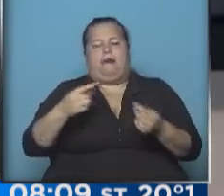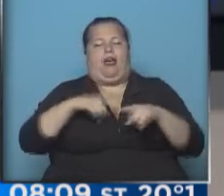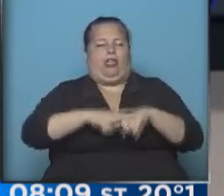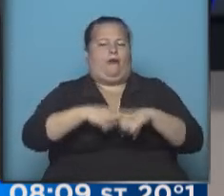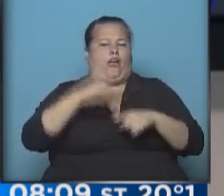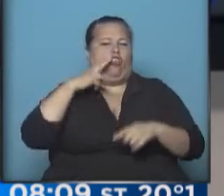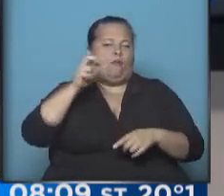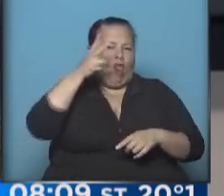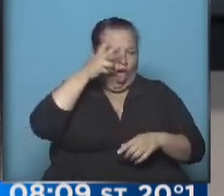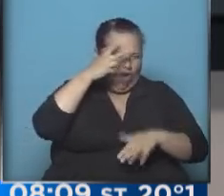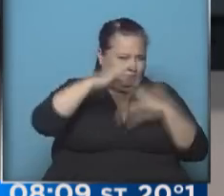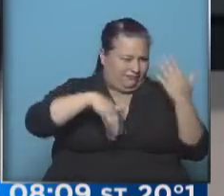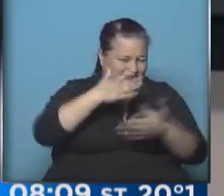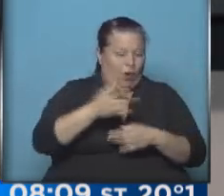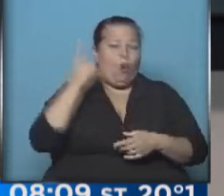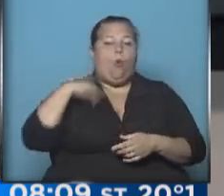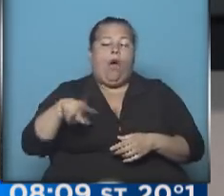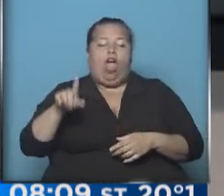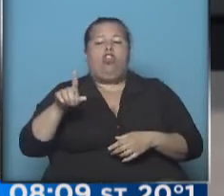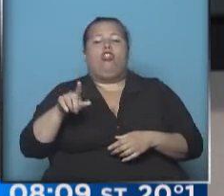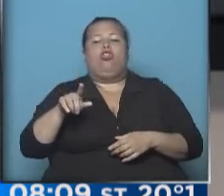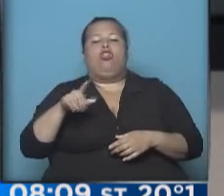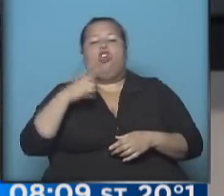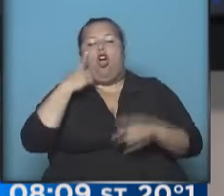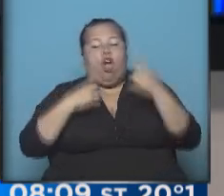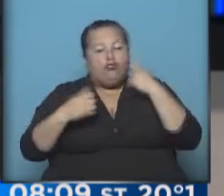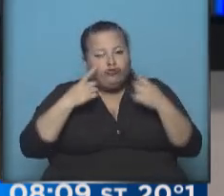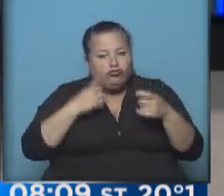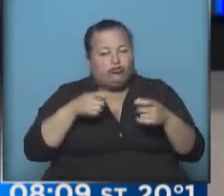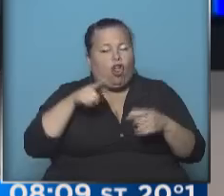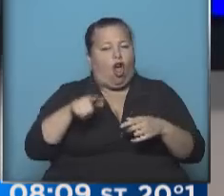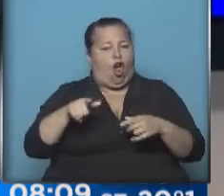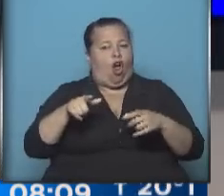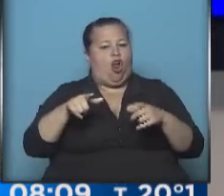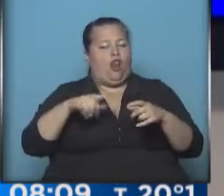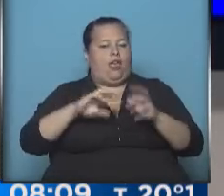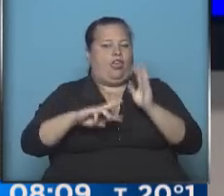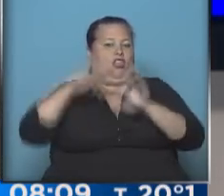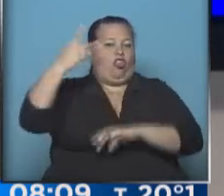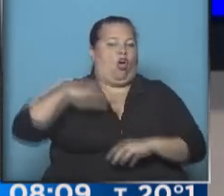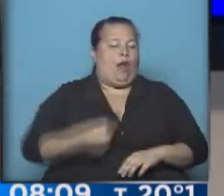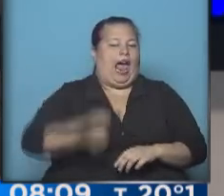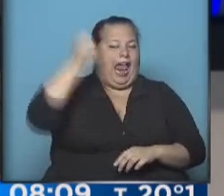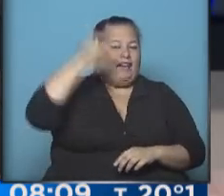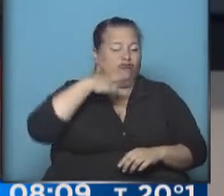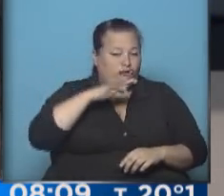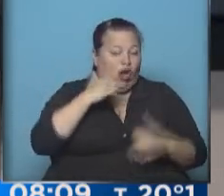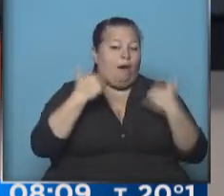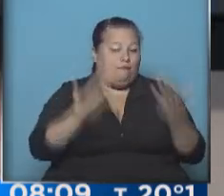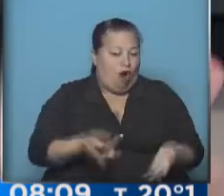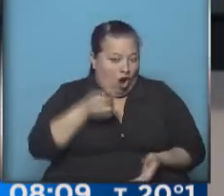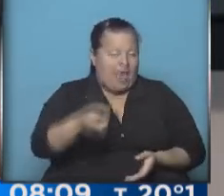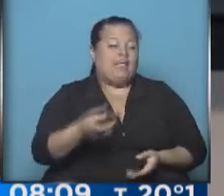discusión del año 2008 Cuando se quiere eh controlar esa superrenta que tiene la soja es por esto